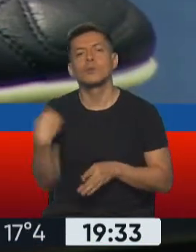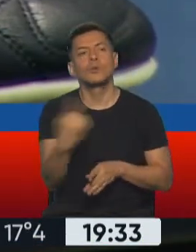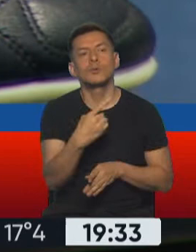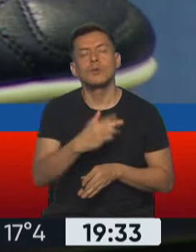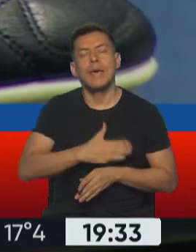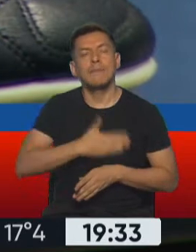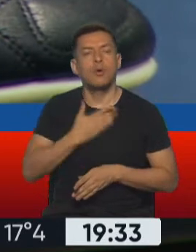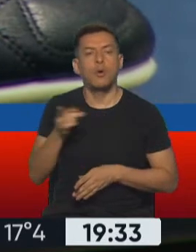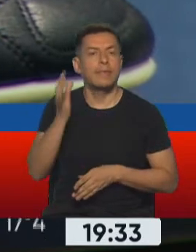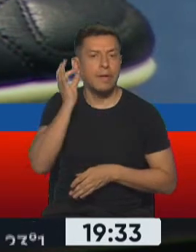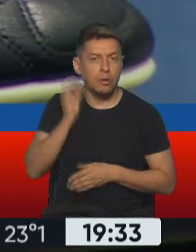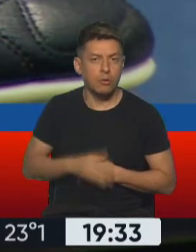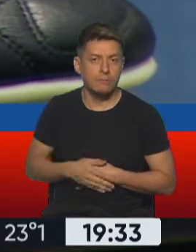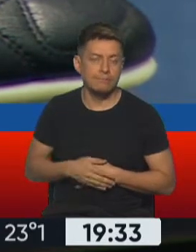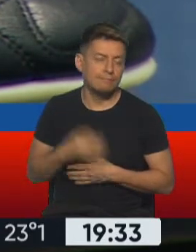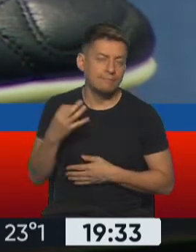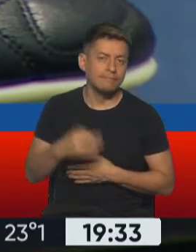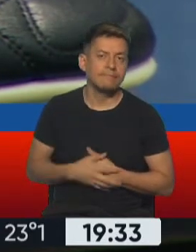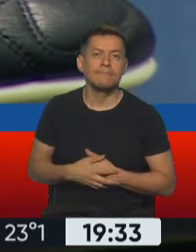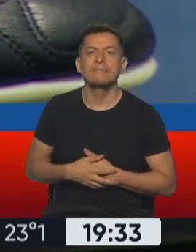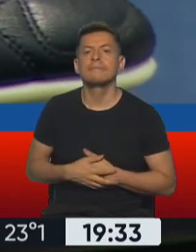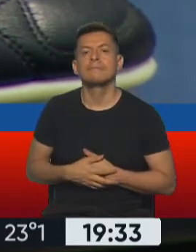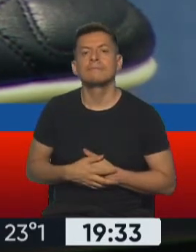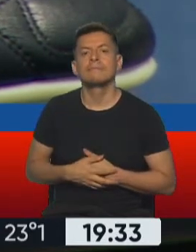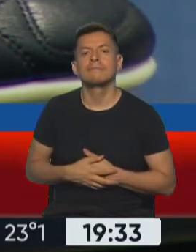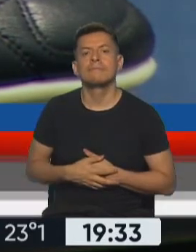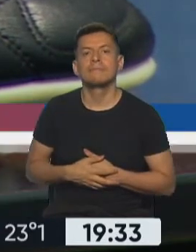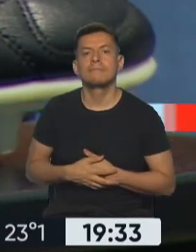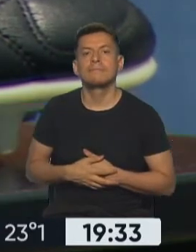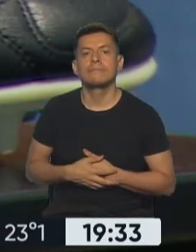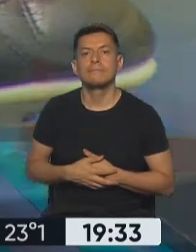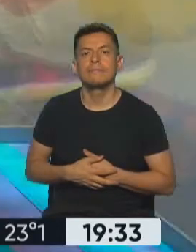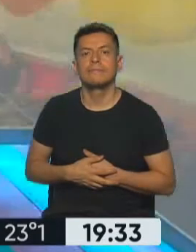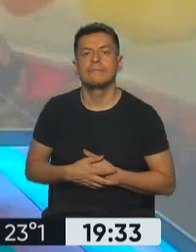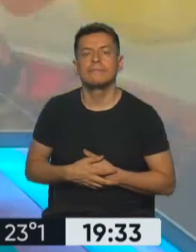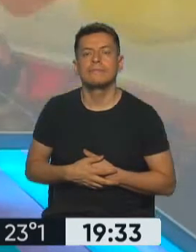tiene por Diego, ¿no? Eso es lo mejor. Y vos fíjate lo que es el fútbol, ¿no? Yo no jugaba... Bien.